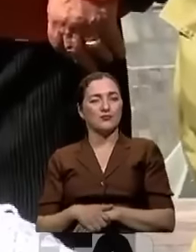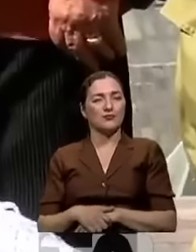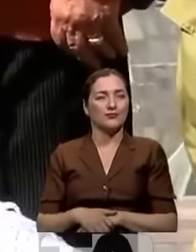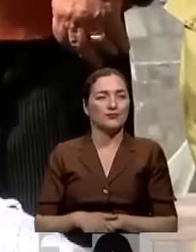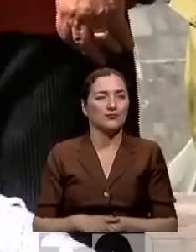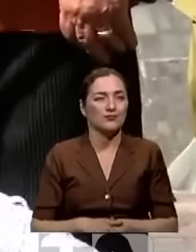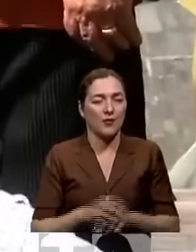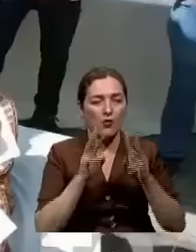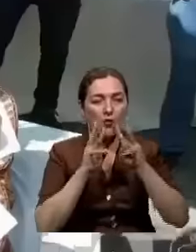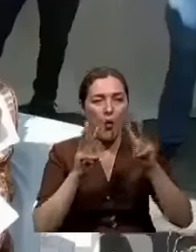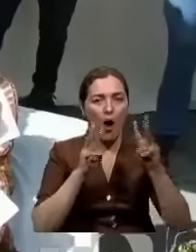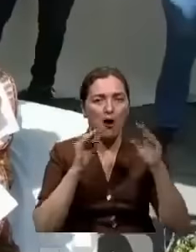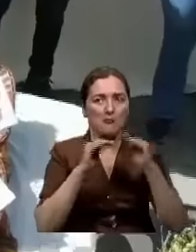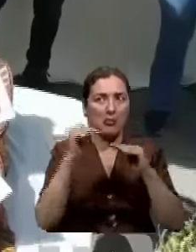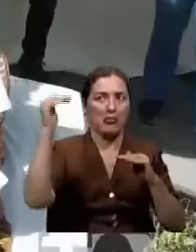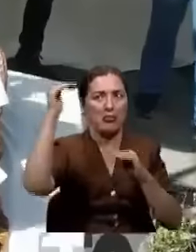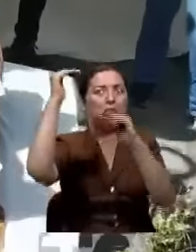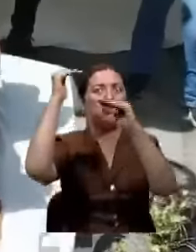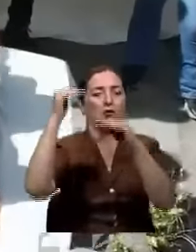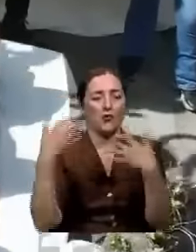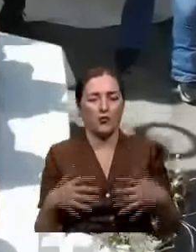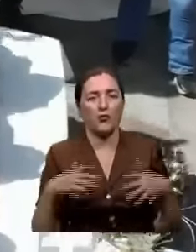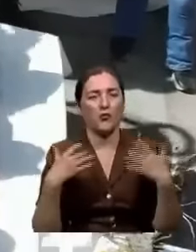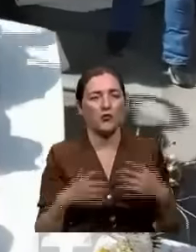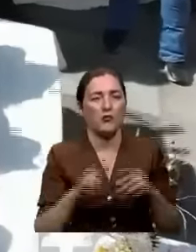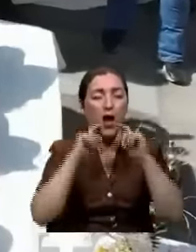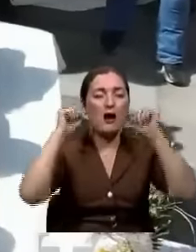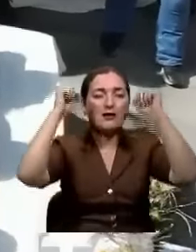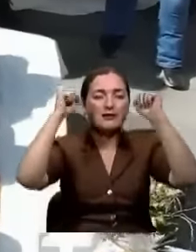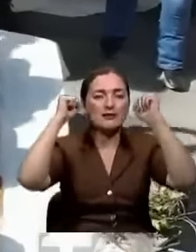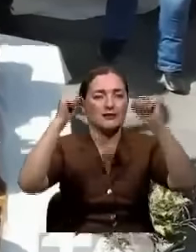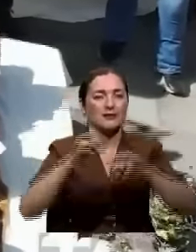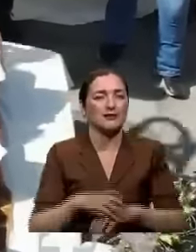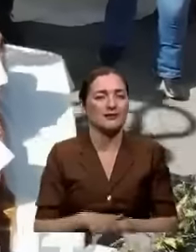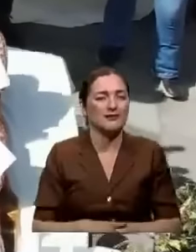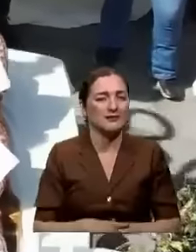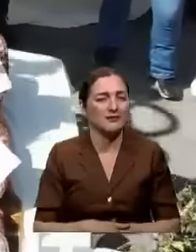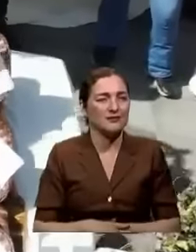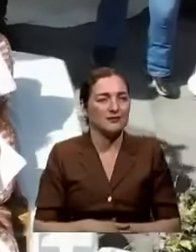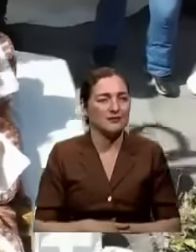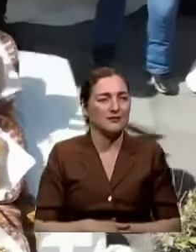Sin duda ponen la vara súper, súper alta. ¿Qué pasó con esa barra?